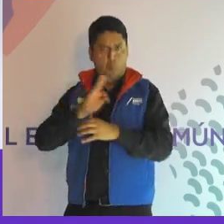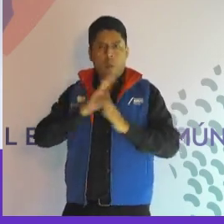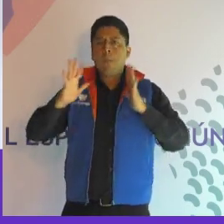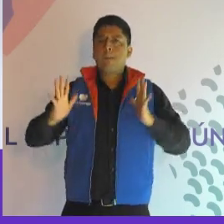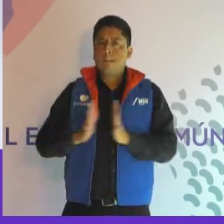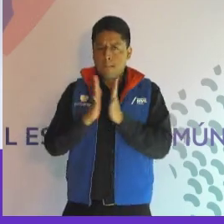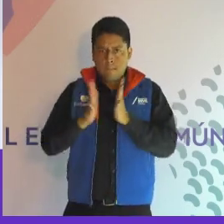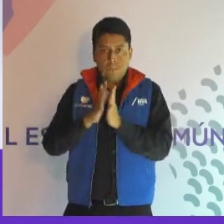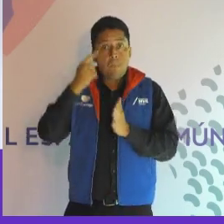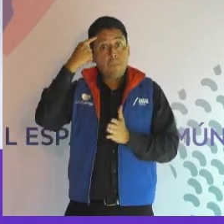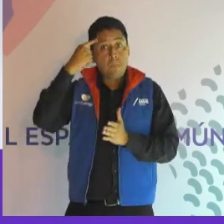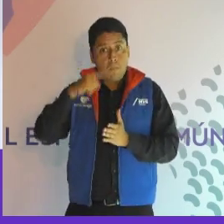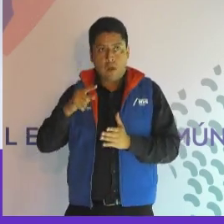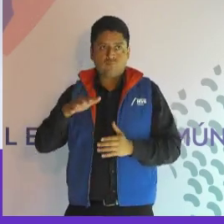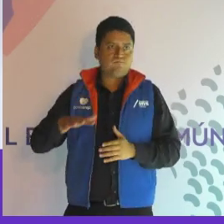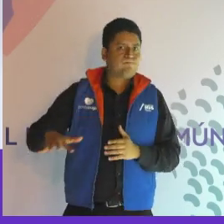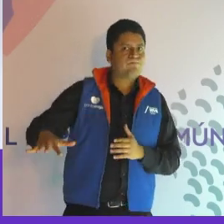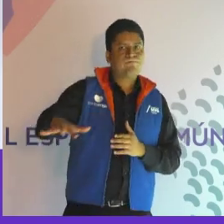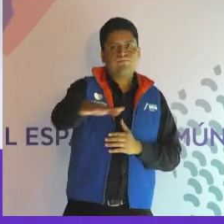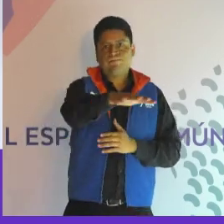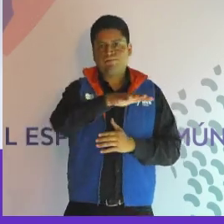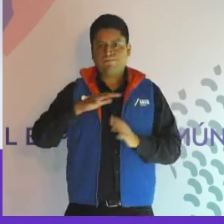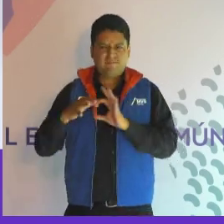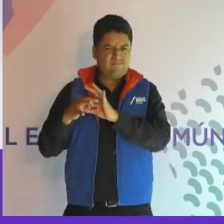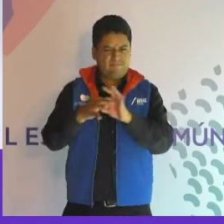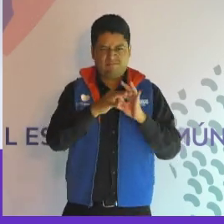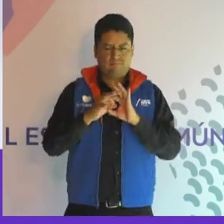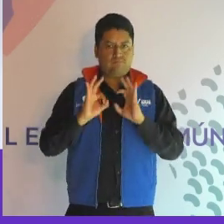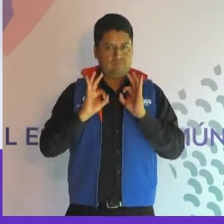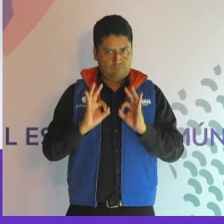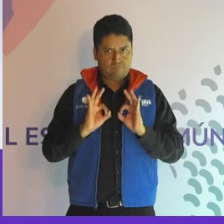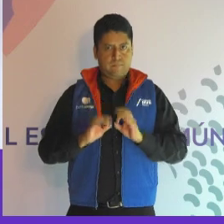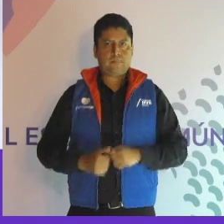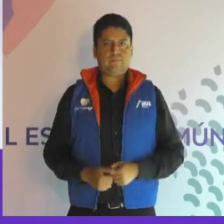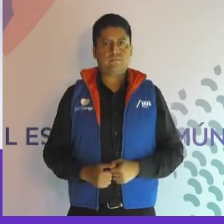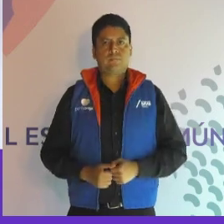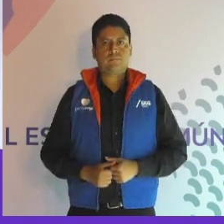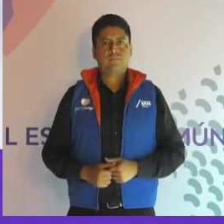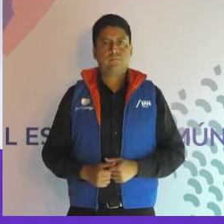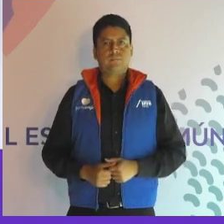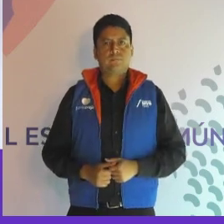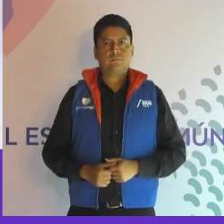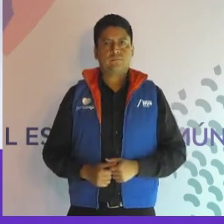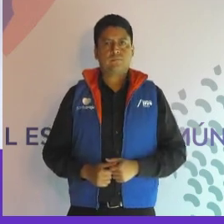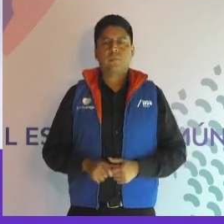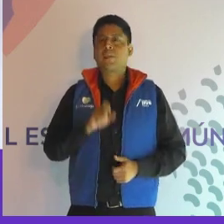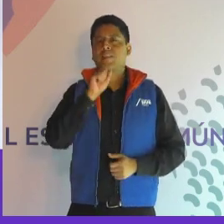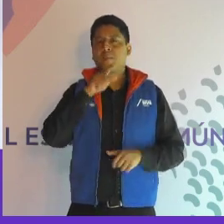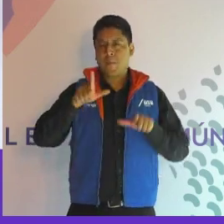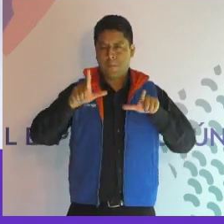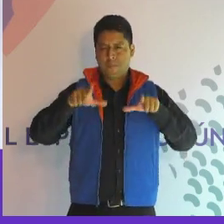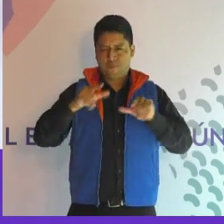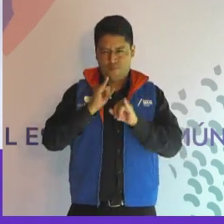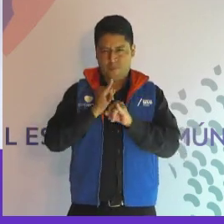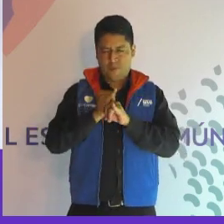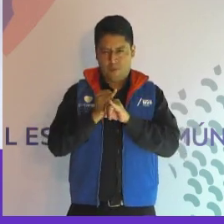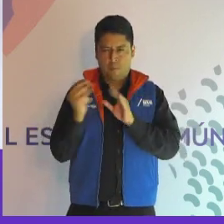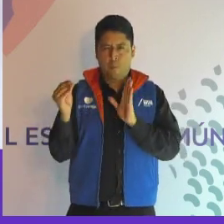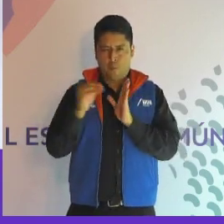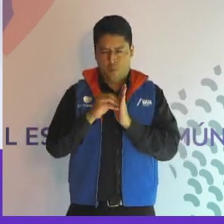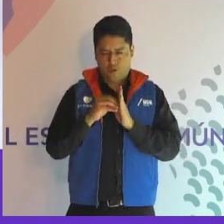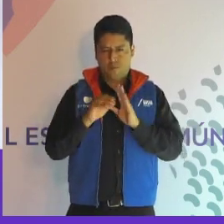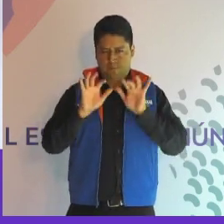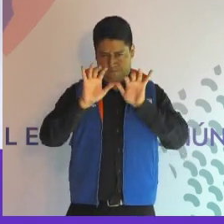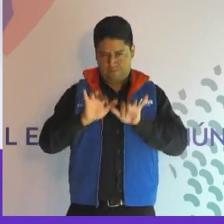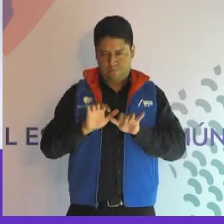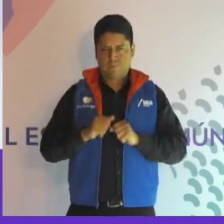el espacio común, tema del encuentro de CEMEFI. Y en el tablero de mensajes, también en la plataforma, Agustín nos dice que